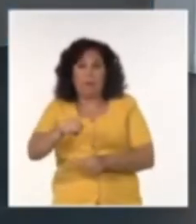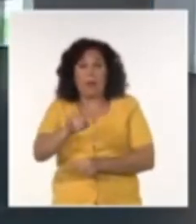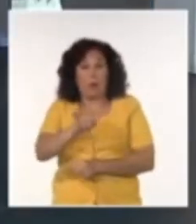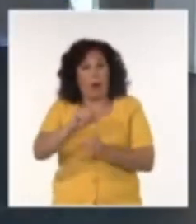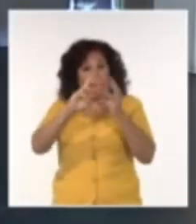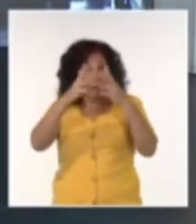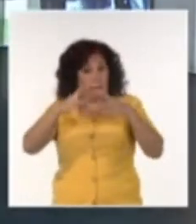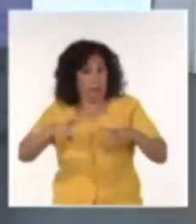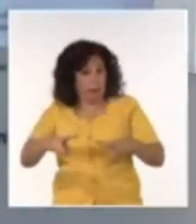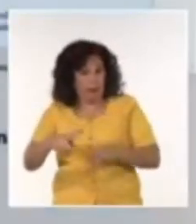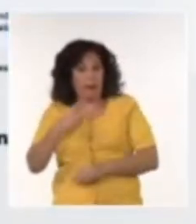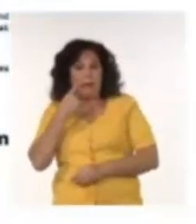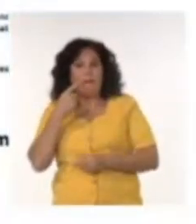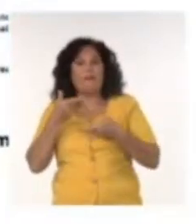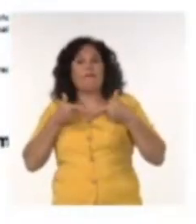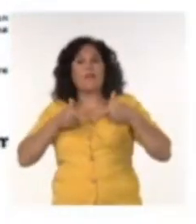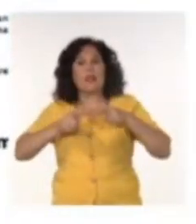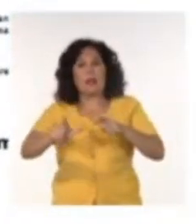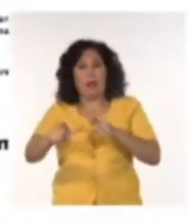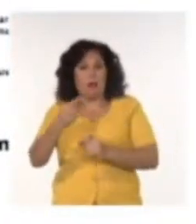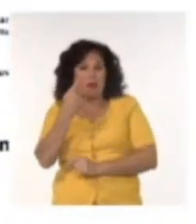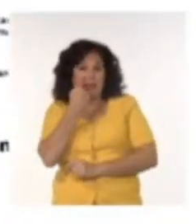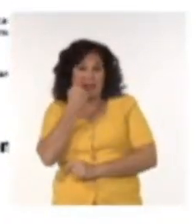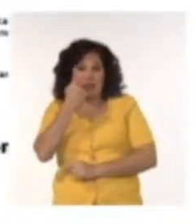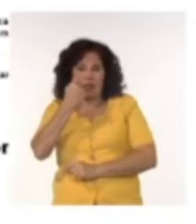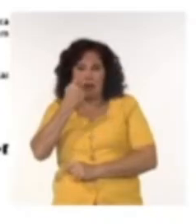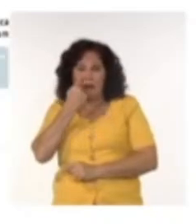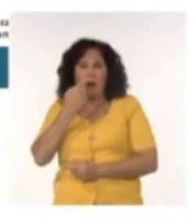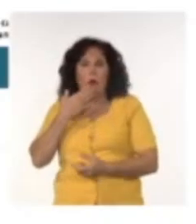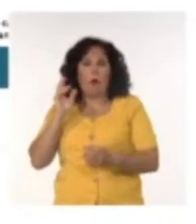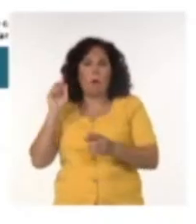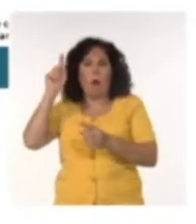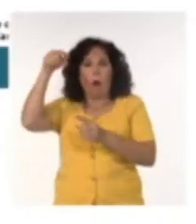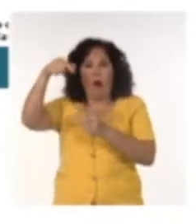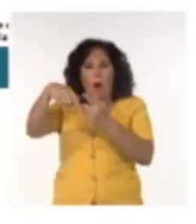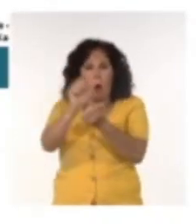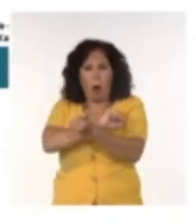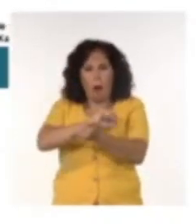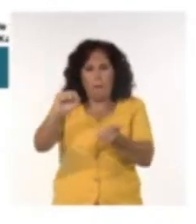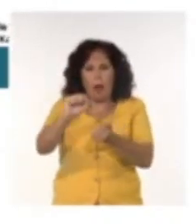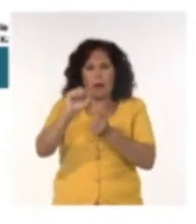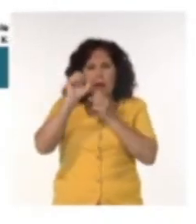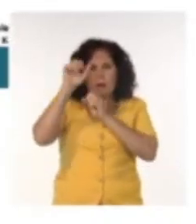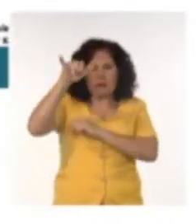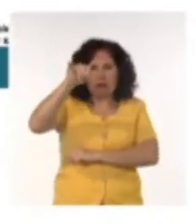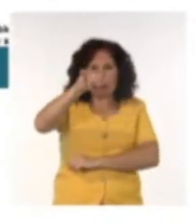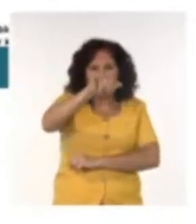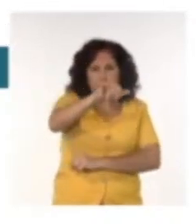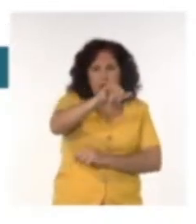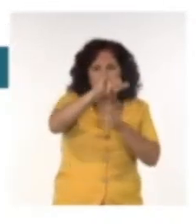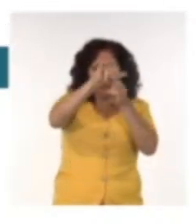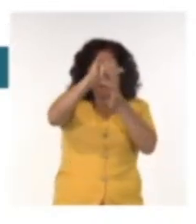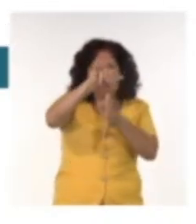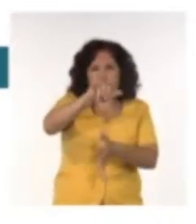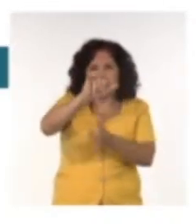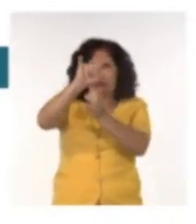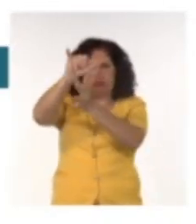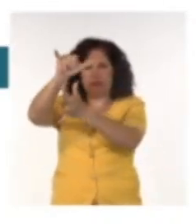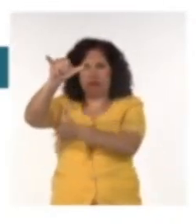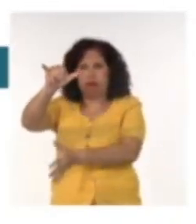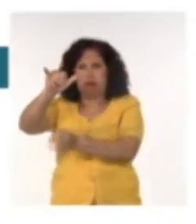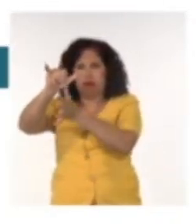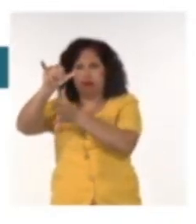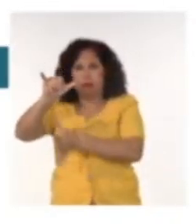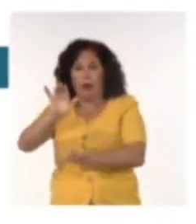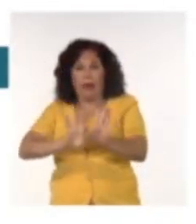digitales circulan videos donde se observa la actividad de los sistemas antiaéreos en el norte del estado sionista. Las fuerzas de defensa